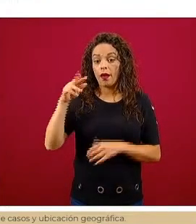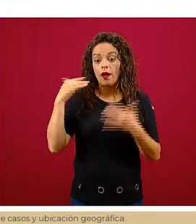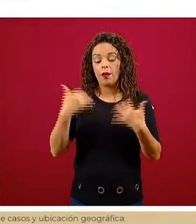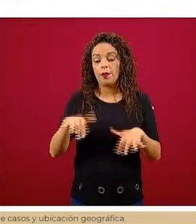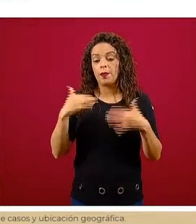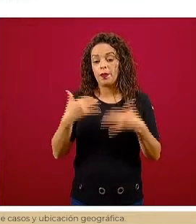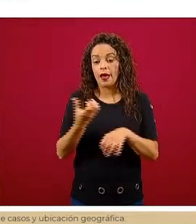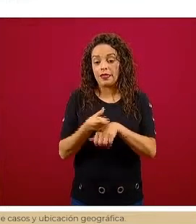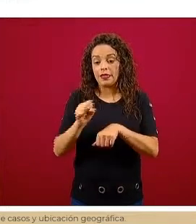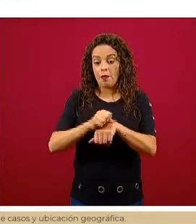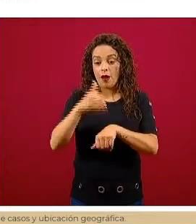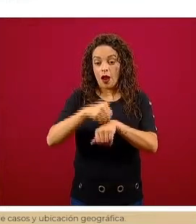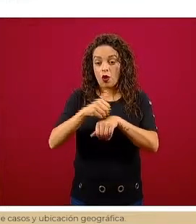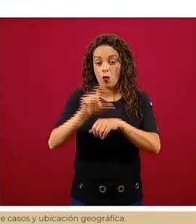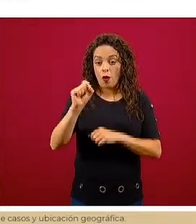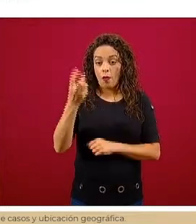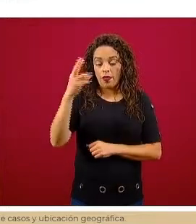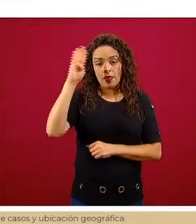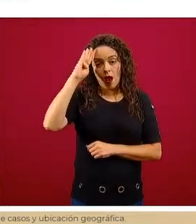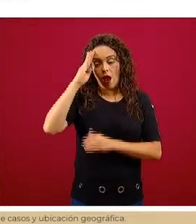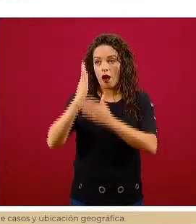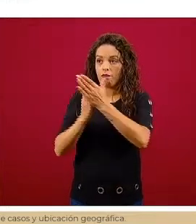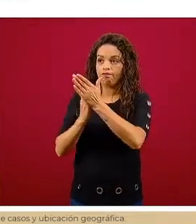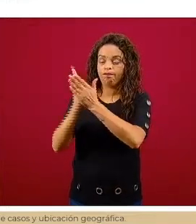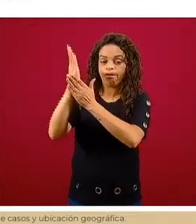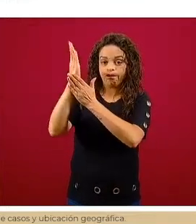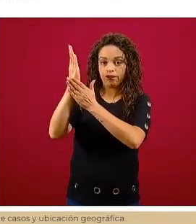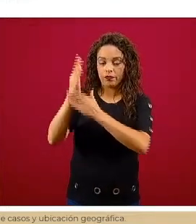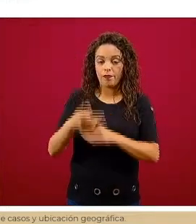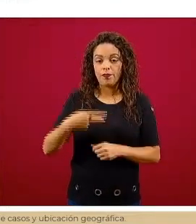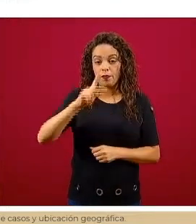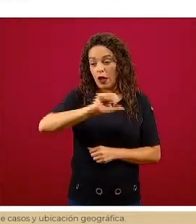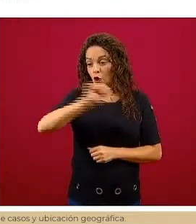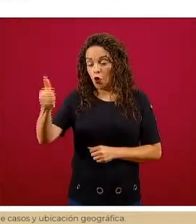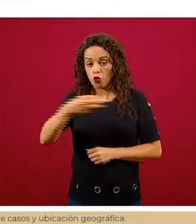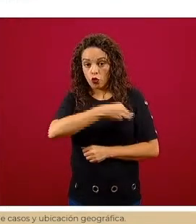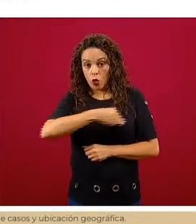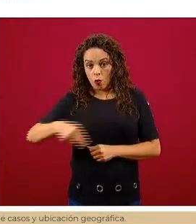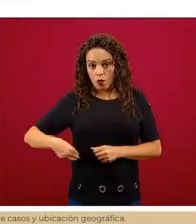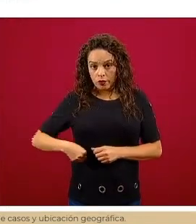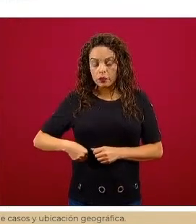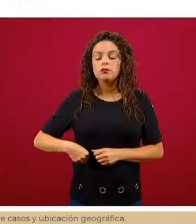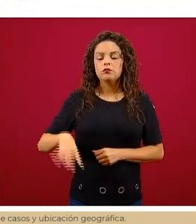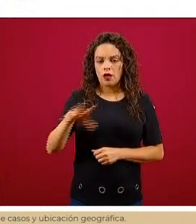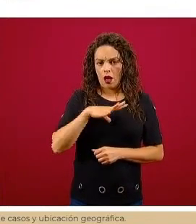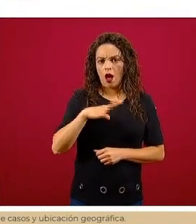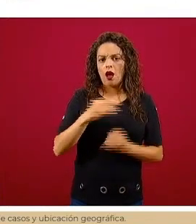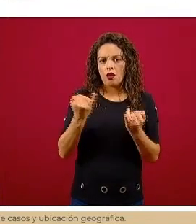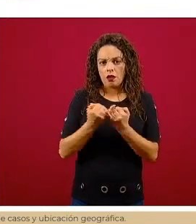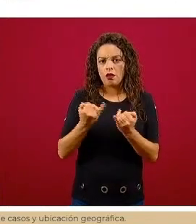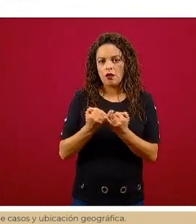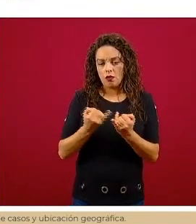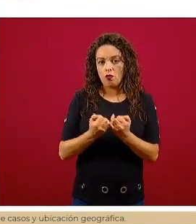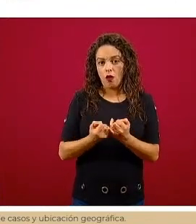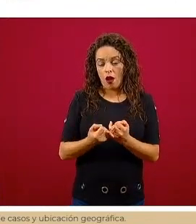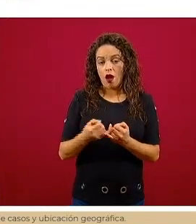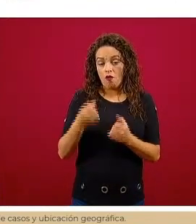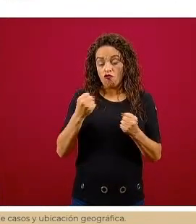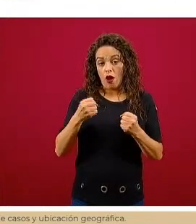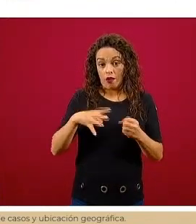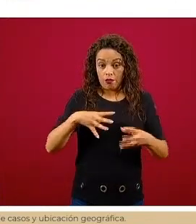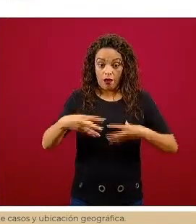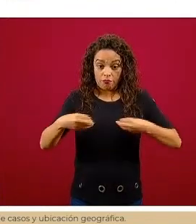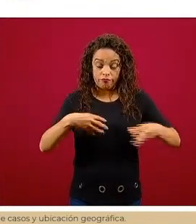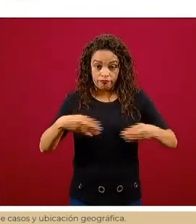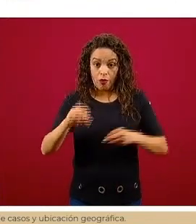prácticamente 23, aunque los otros municipios también con cargas importantes mantienen un incremento que